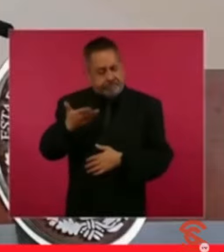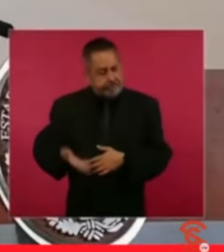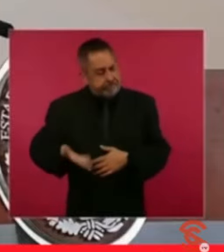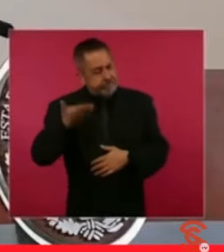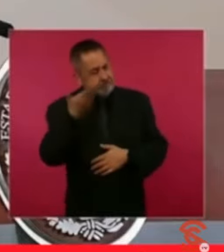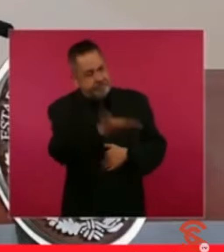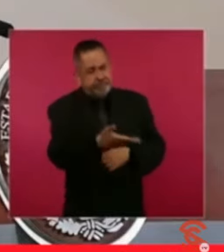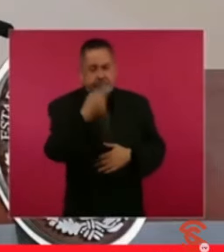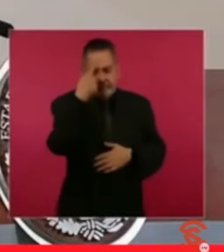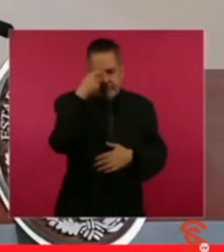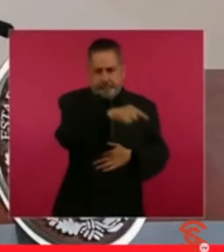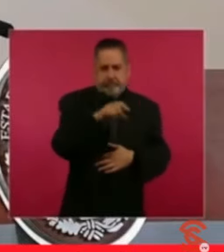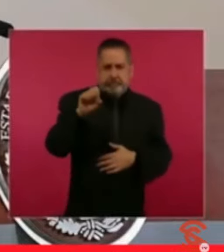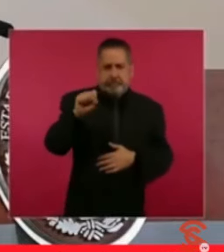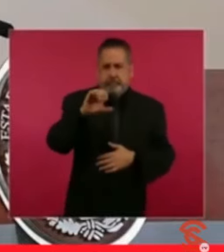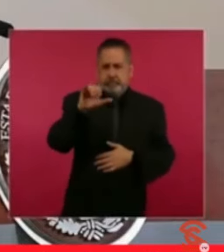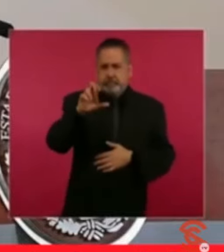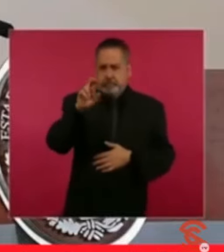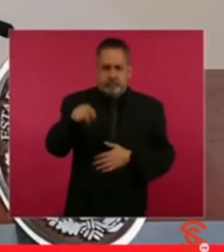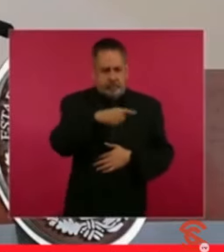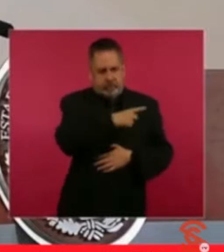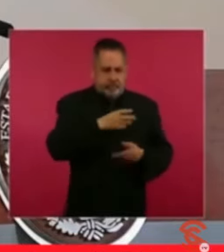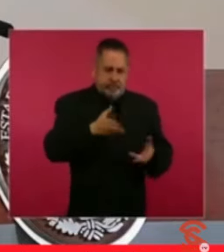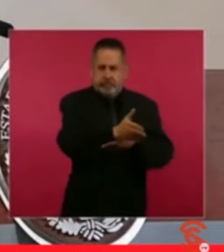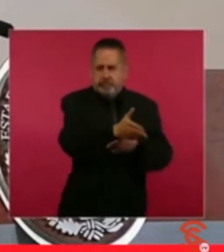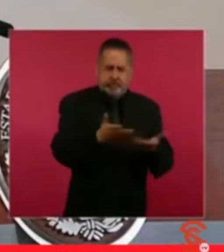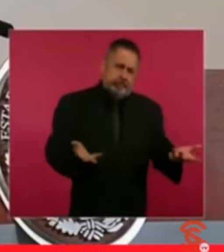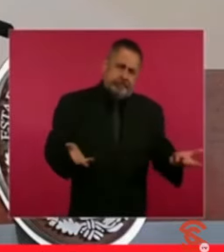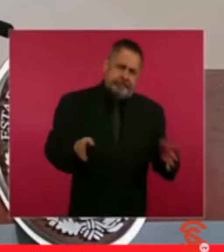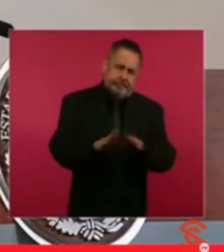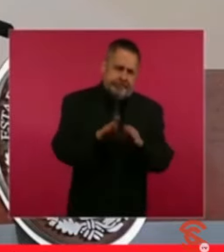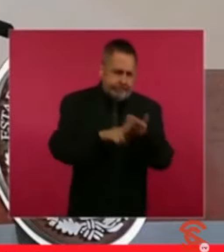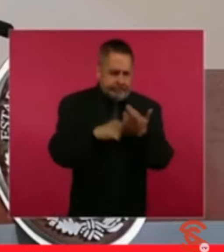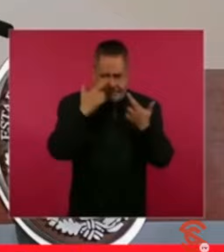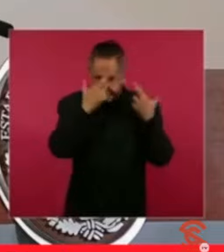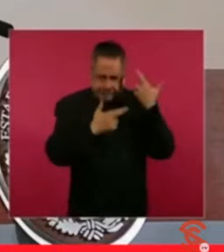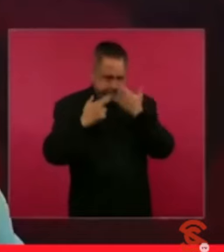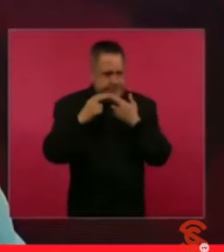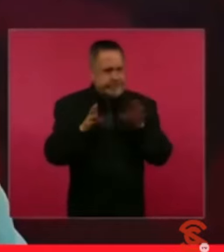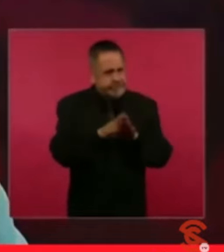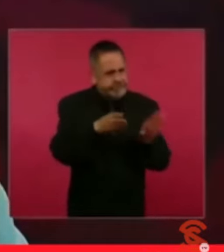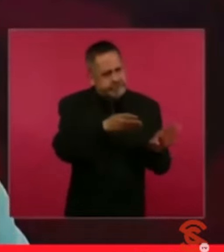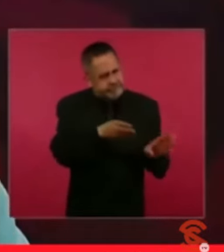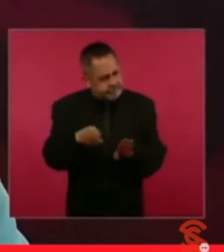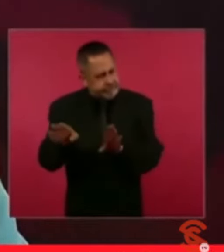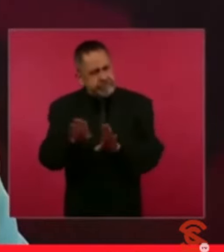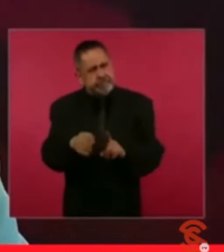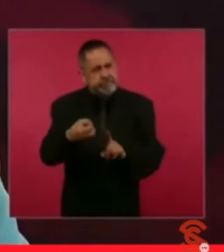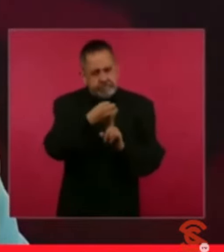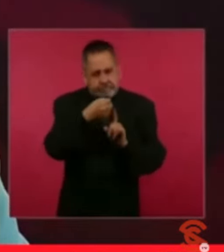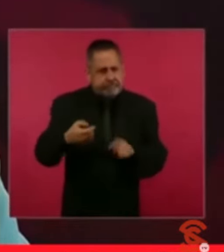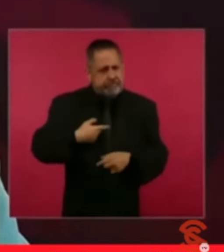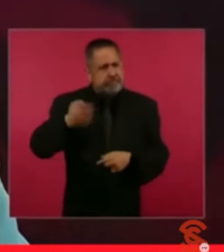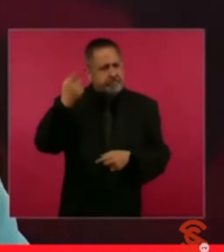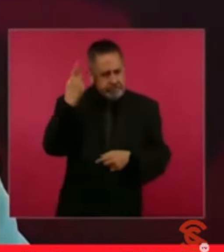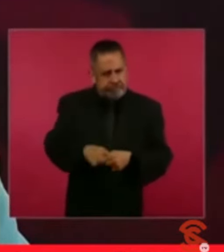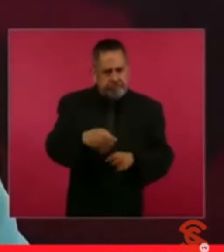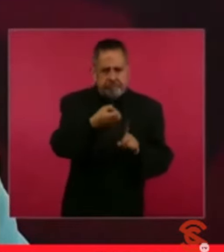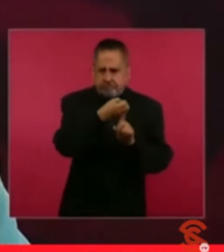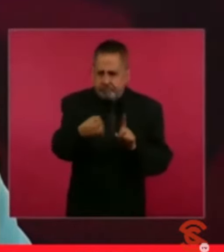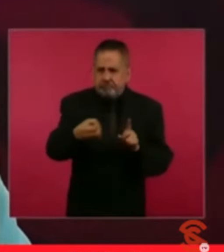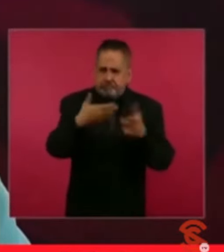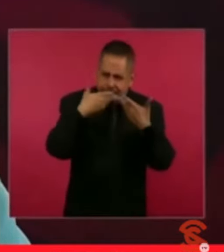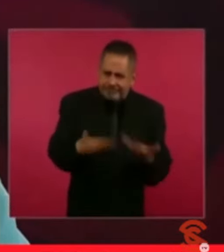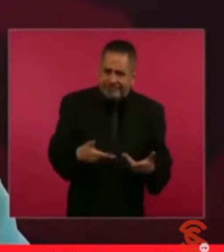Suprema Corte de Justicia su intervención a fin de que se revise el proceso y se ordenen las acciones